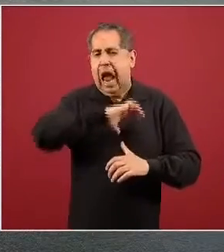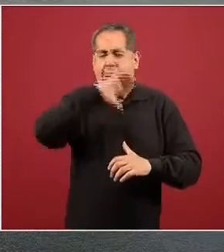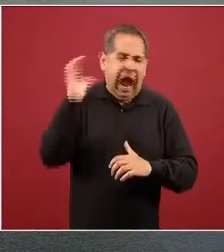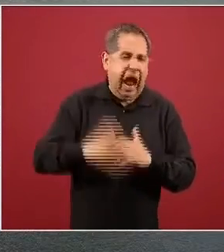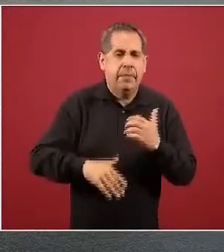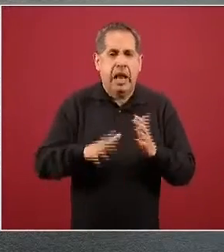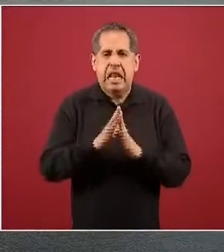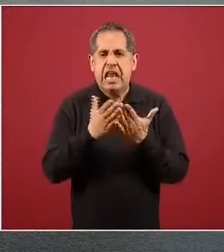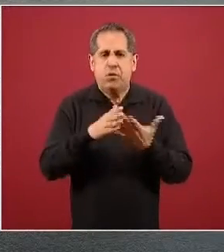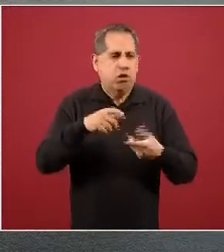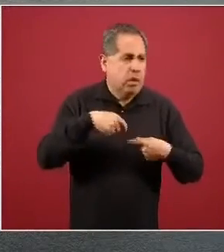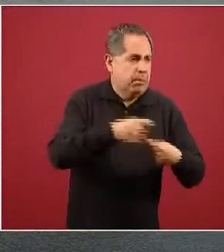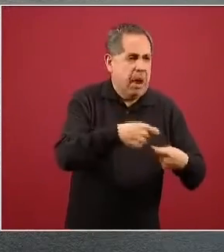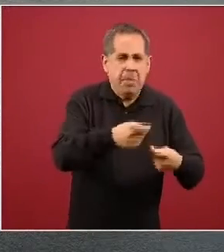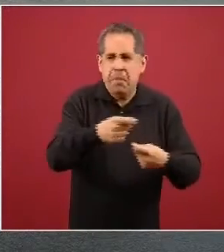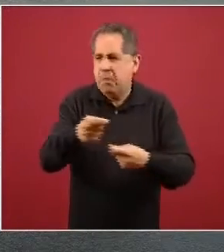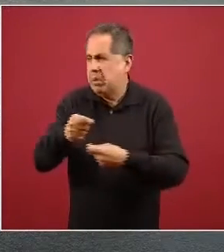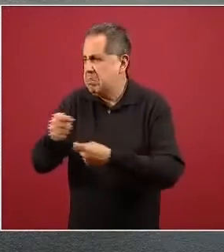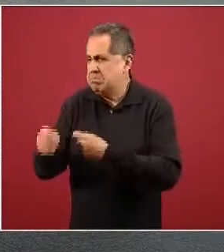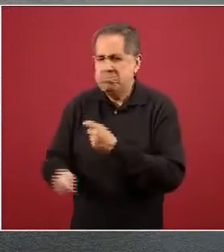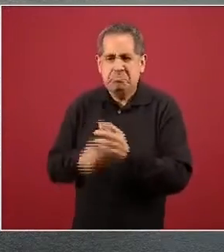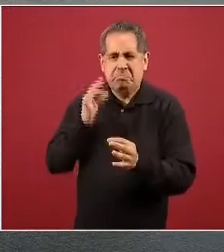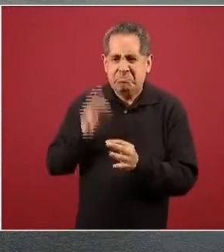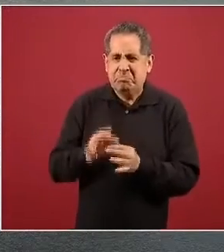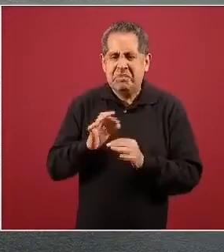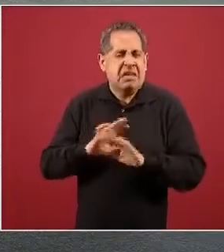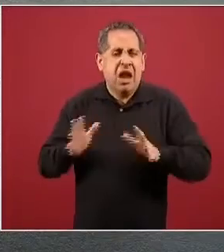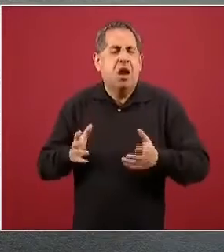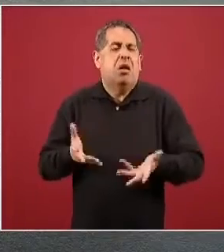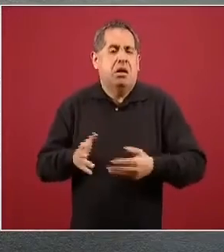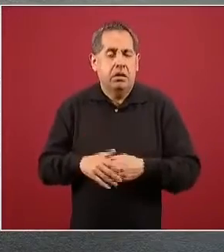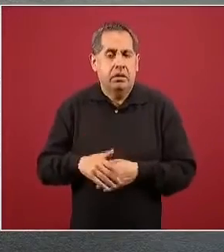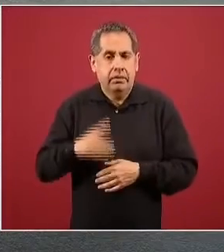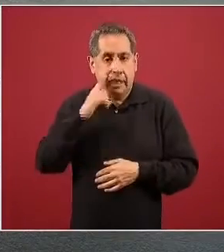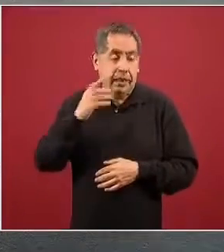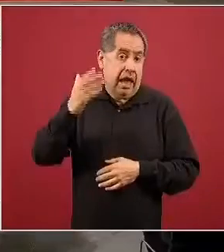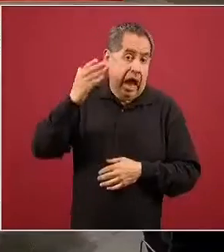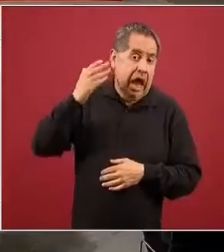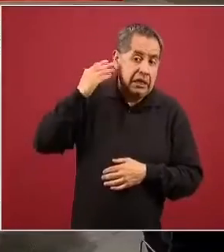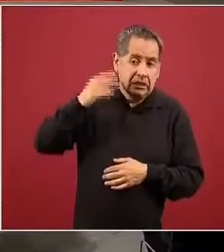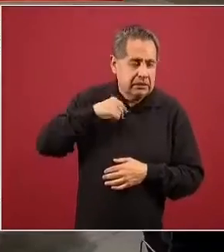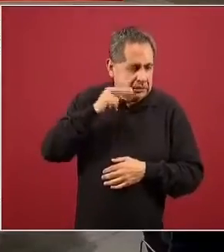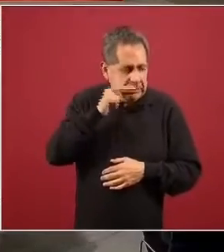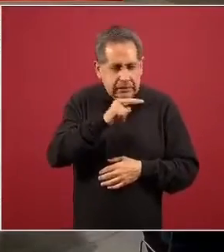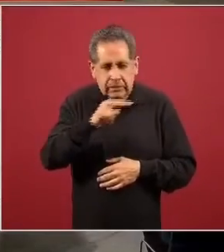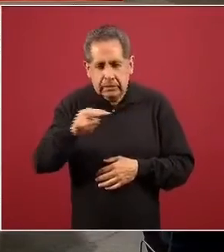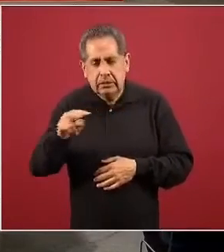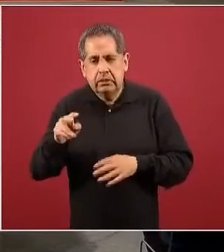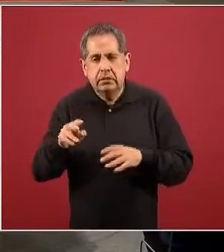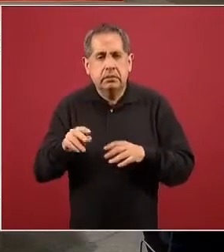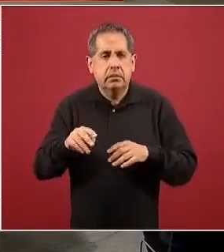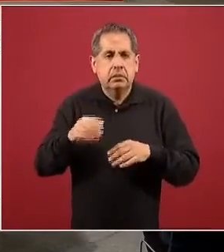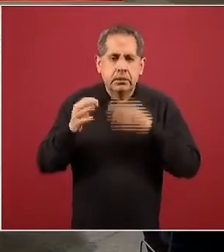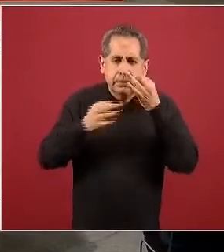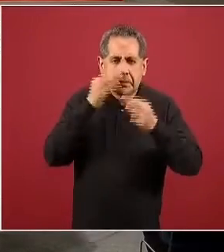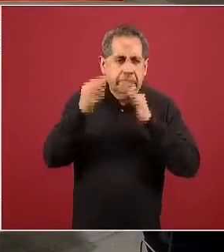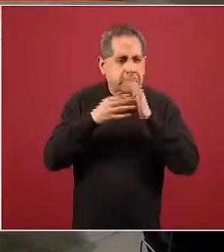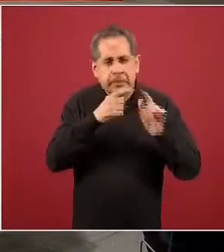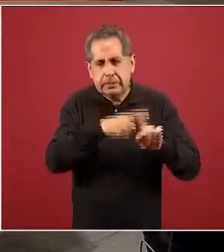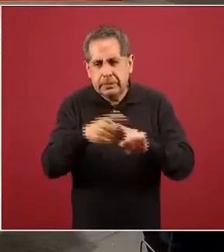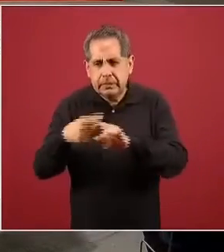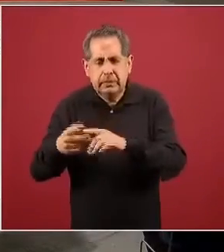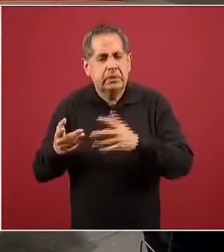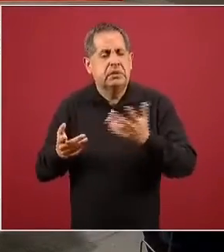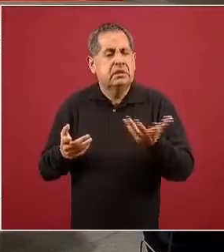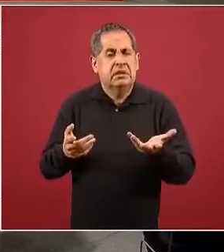entregar los libros de texto? Lo pregunto porque en los otros programas que hemos estado viendo en estas semanas hemos